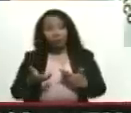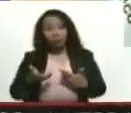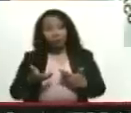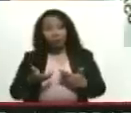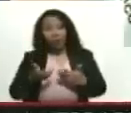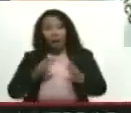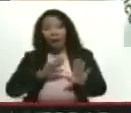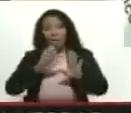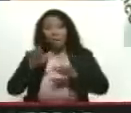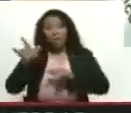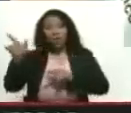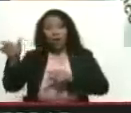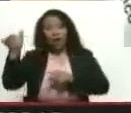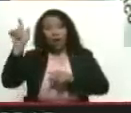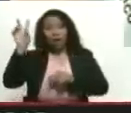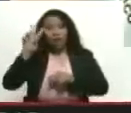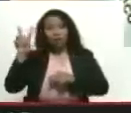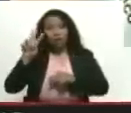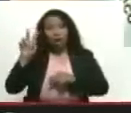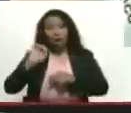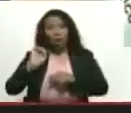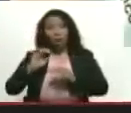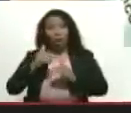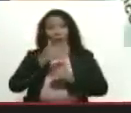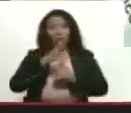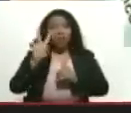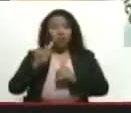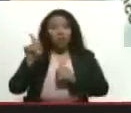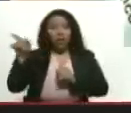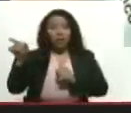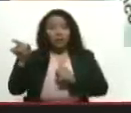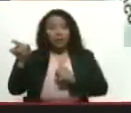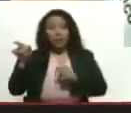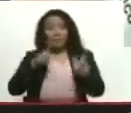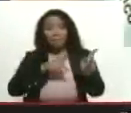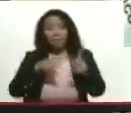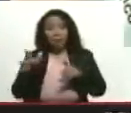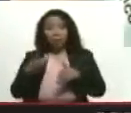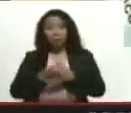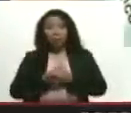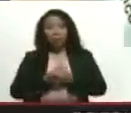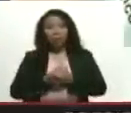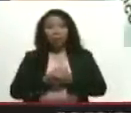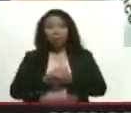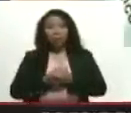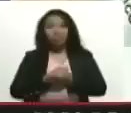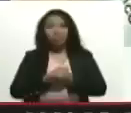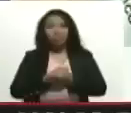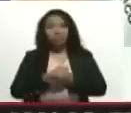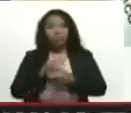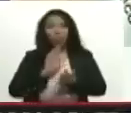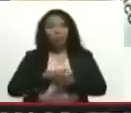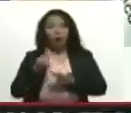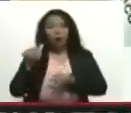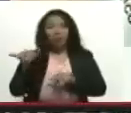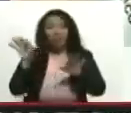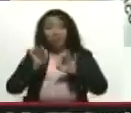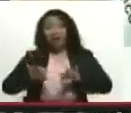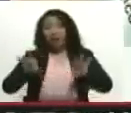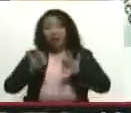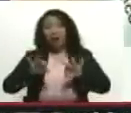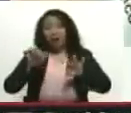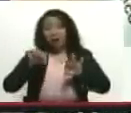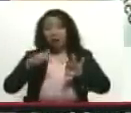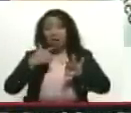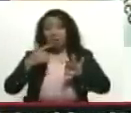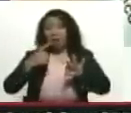lo acompañen en Venezuela o fuera de Venezuela en ese macabro plan. Porque aquí nadie ahora va a decir, yo no